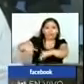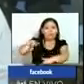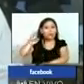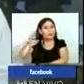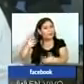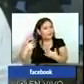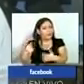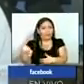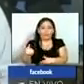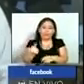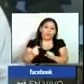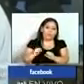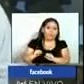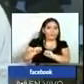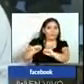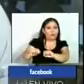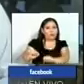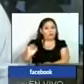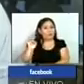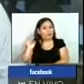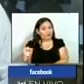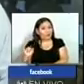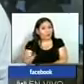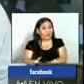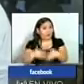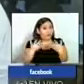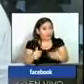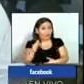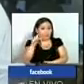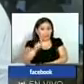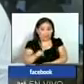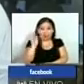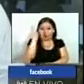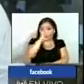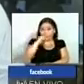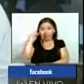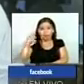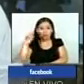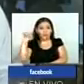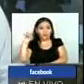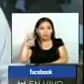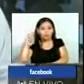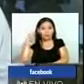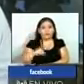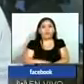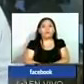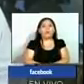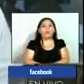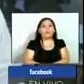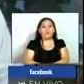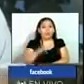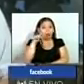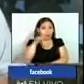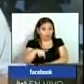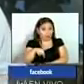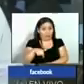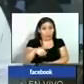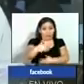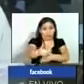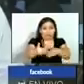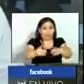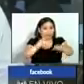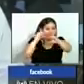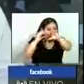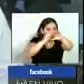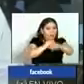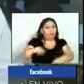cobrado Algunas vidas Eso Como panorama De lo que se está Viviendo En nuestro territorio Para informarle Desde la sala De prensa